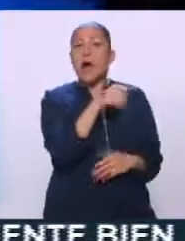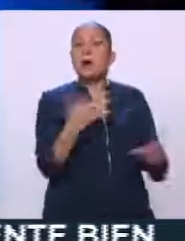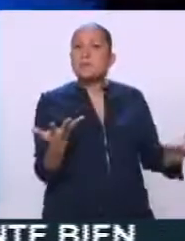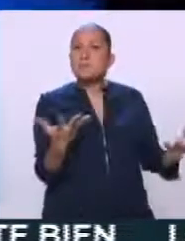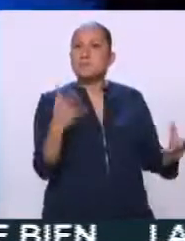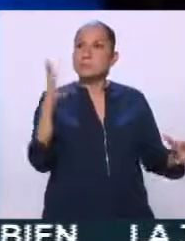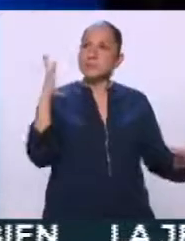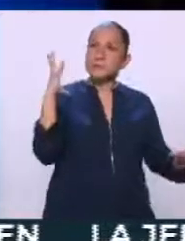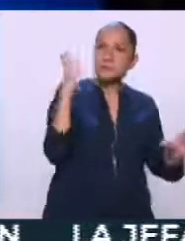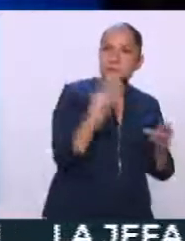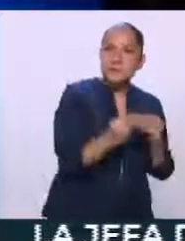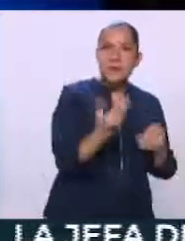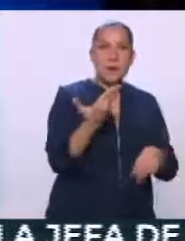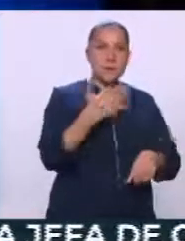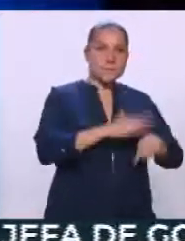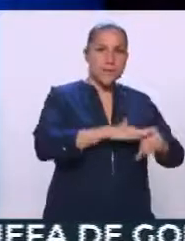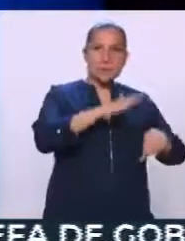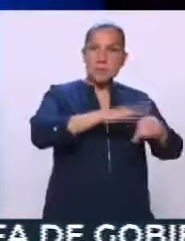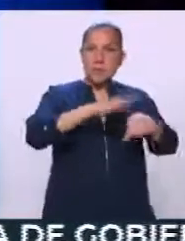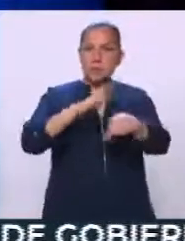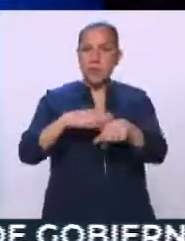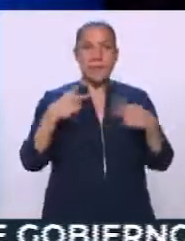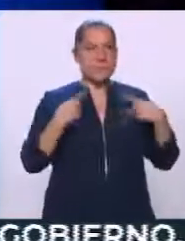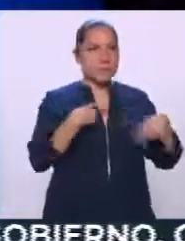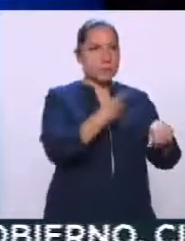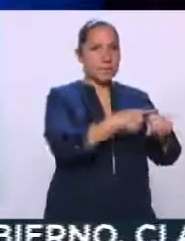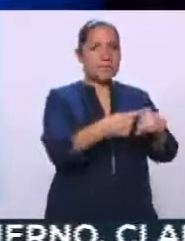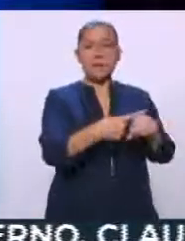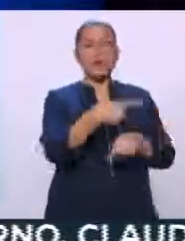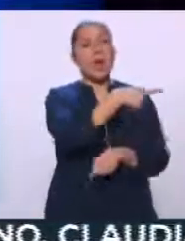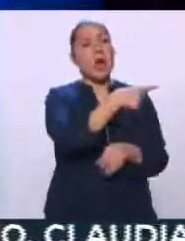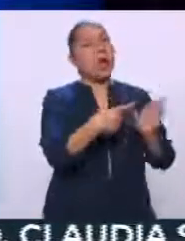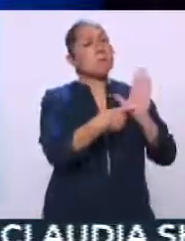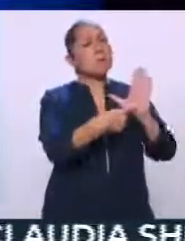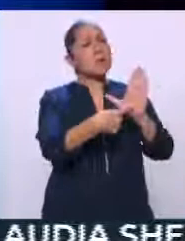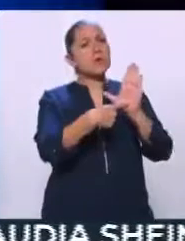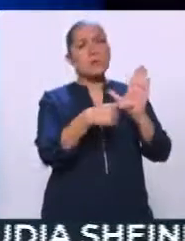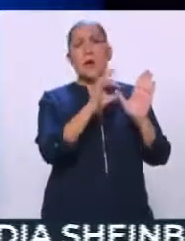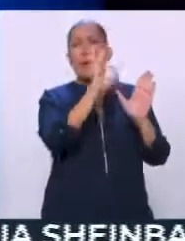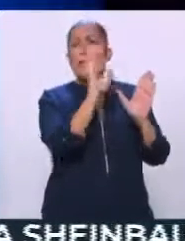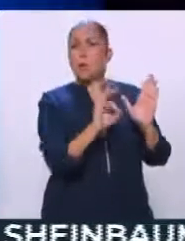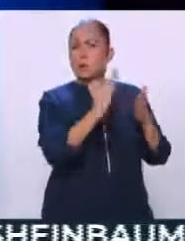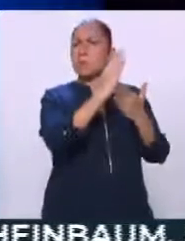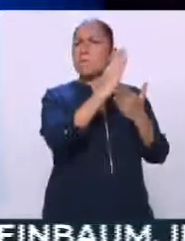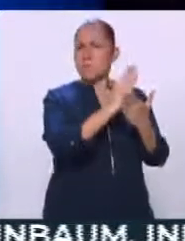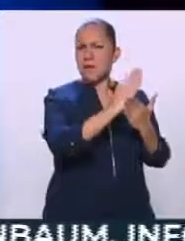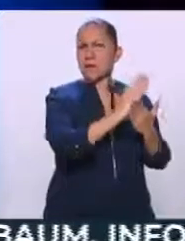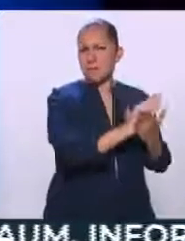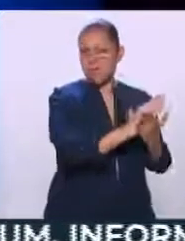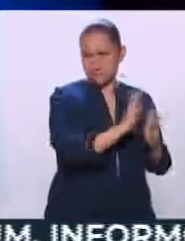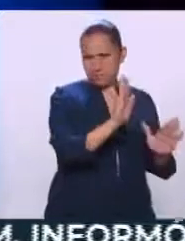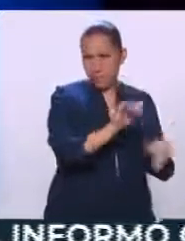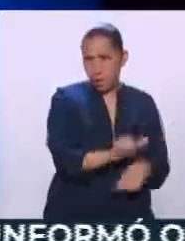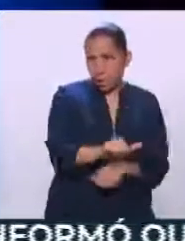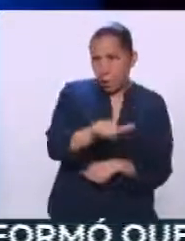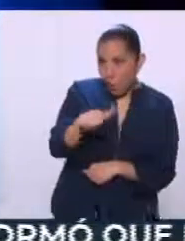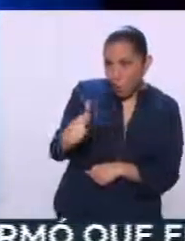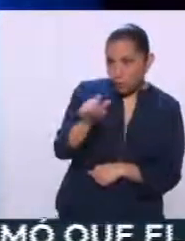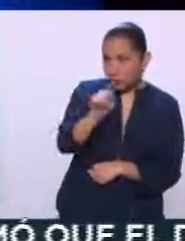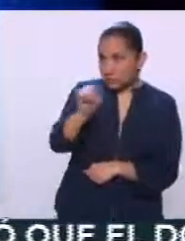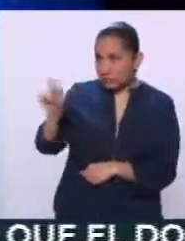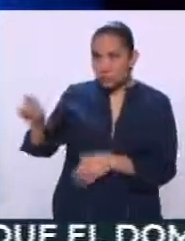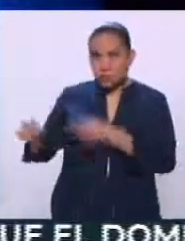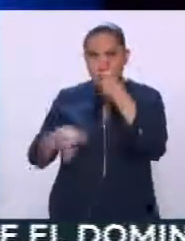o que no haya más casos, simplemente que hay una tendencia a la baja, y sin embargo, por otro lado, se maneja que estamos en el desastre, que somos